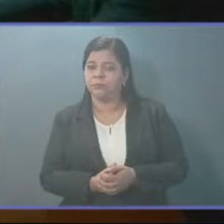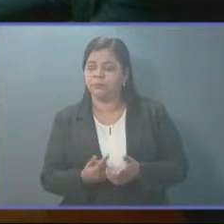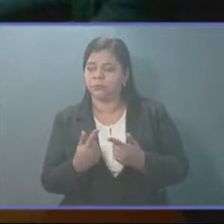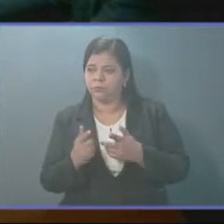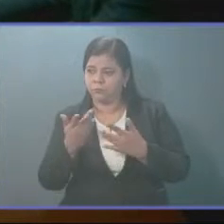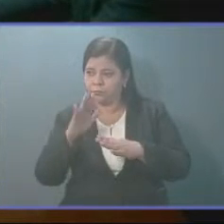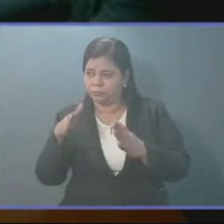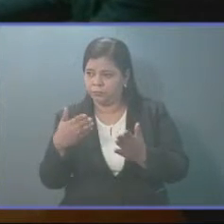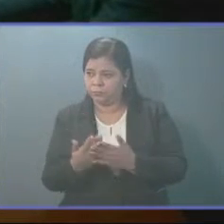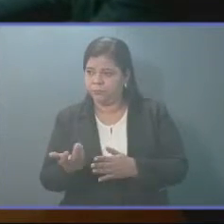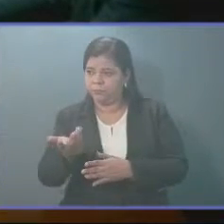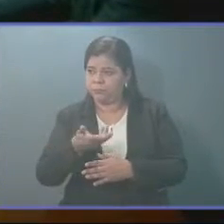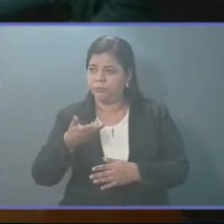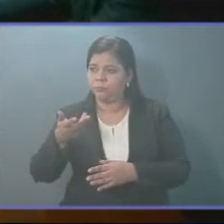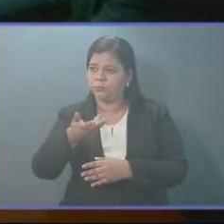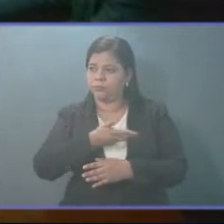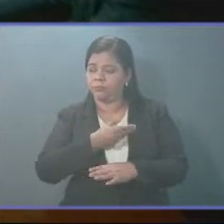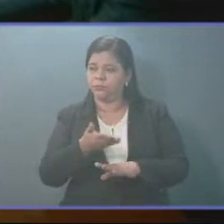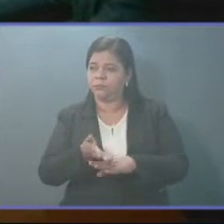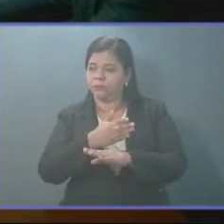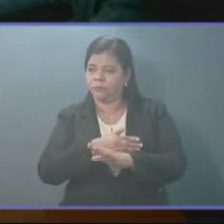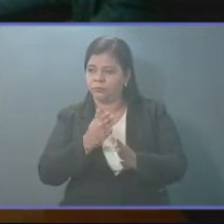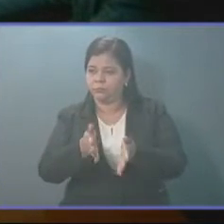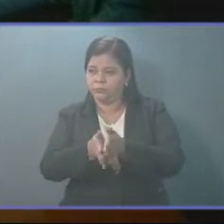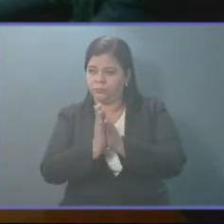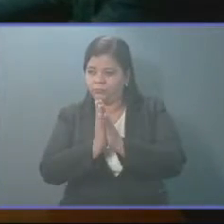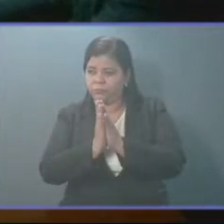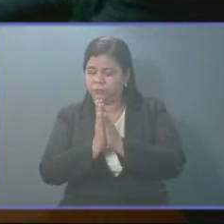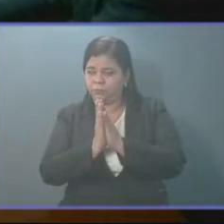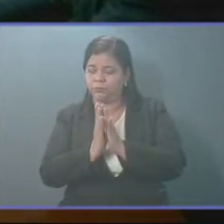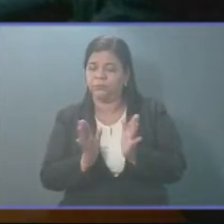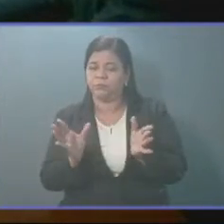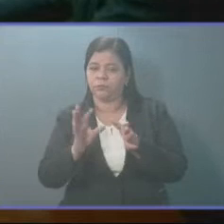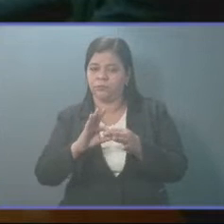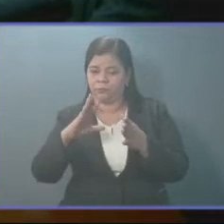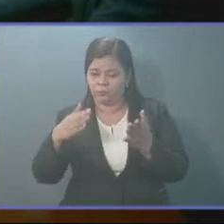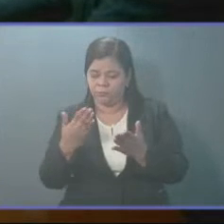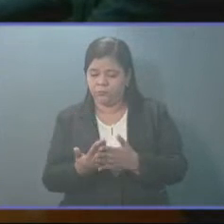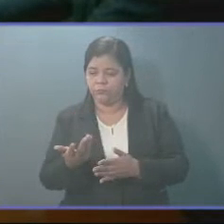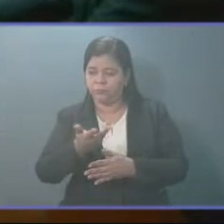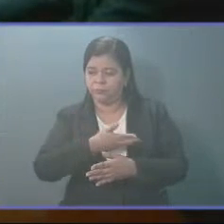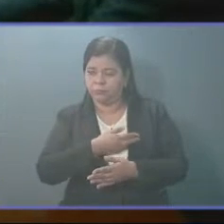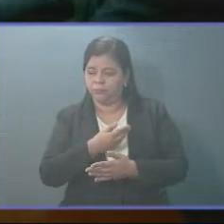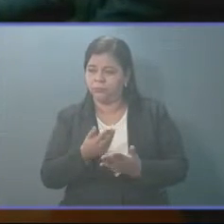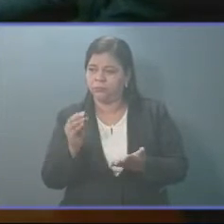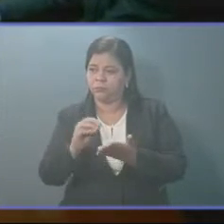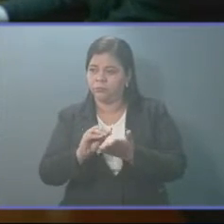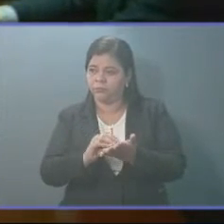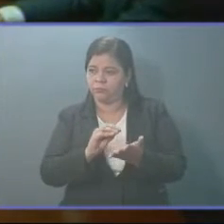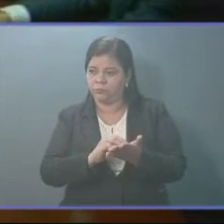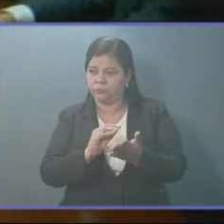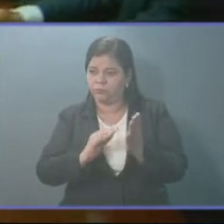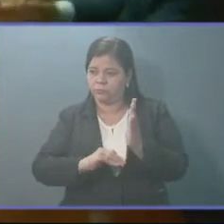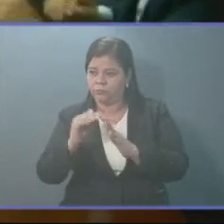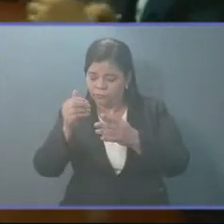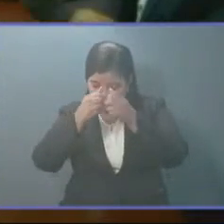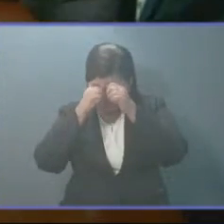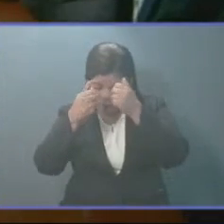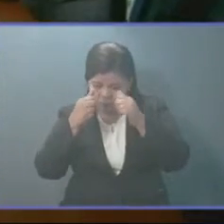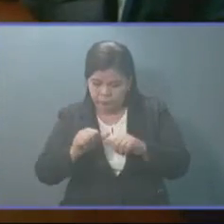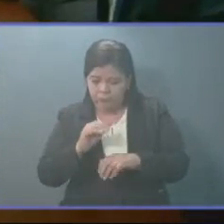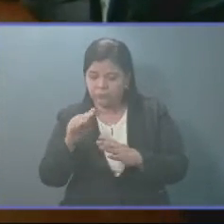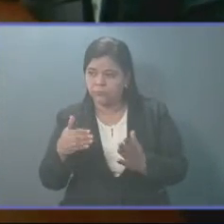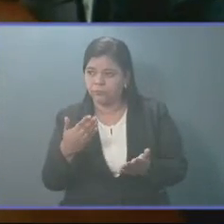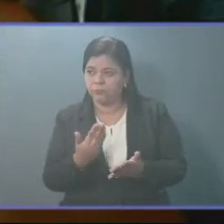Prejudicialidad del artículo 7. El proceso laboral es autónomo y su tramitación no estará vinculada ni sujeta a los resultados de procesos de